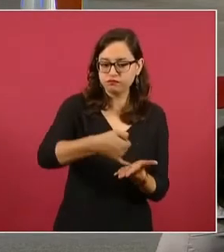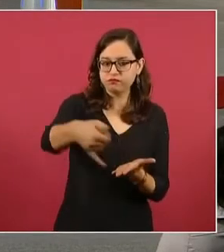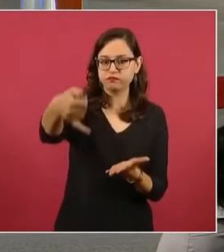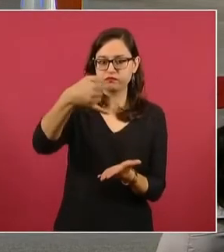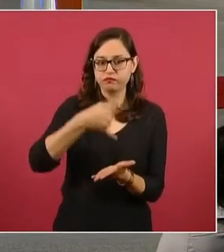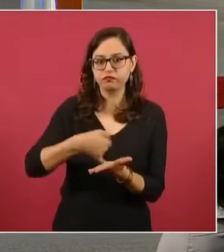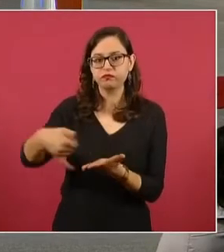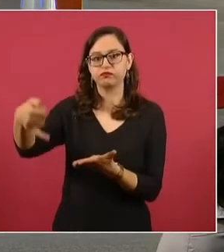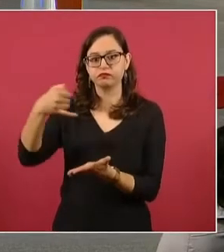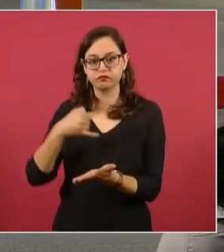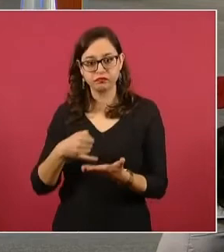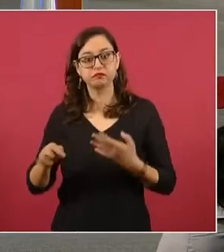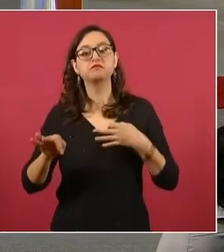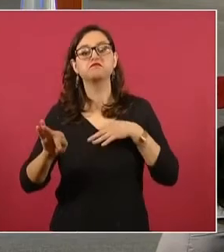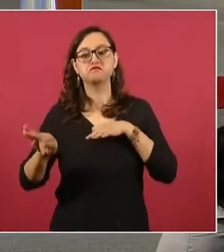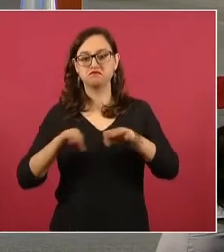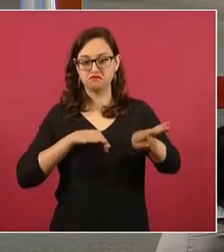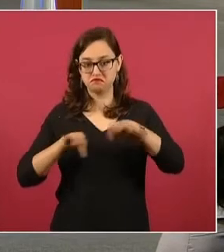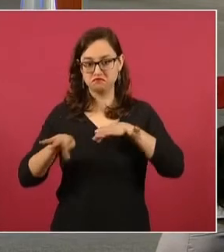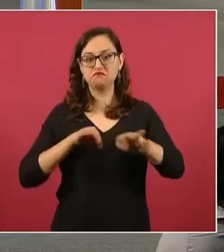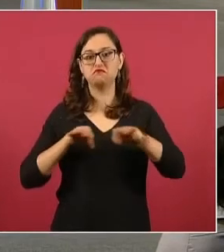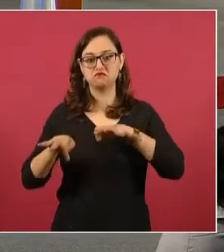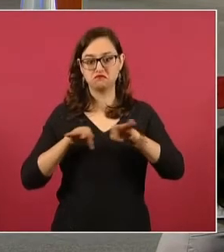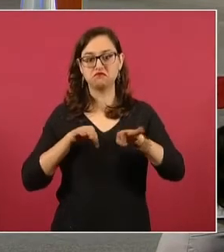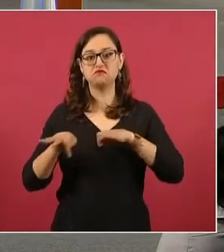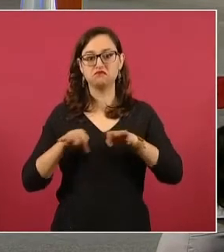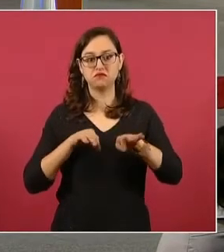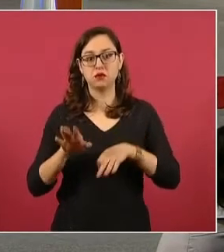parcelas. Ya están trabajando